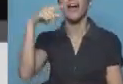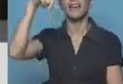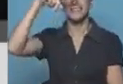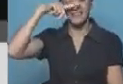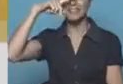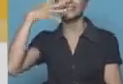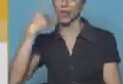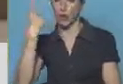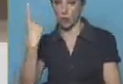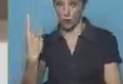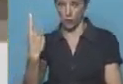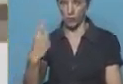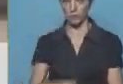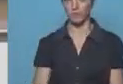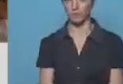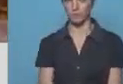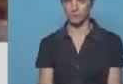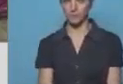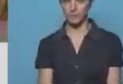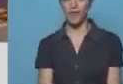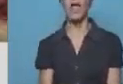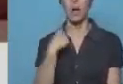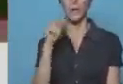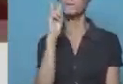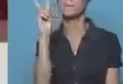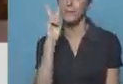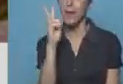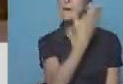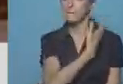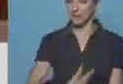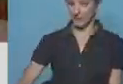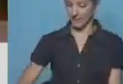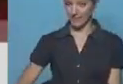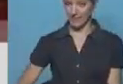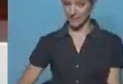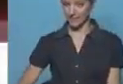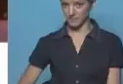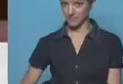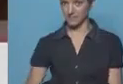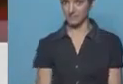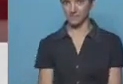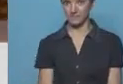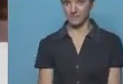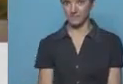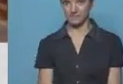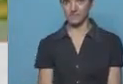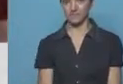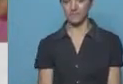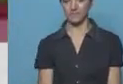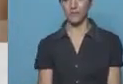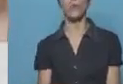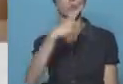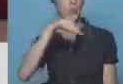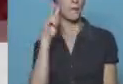histórico balotaje. Ya podemos ver a la presidenta, sale para emitir su voto, ya va a estar con nosotros, ustedes la están